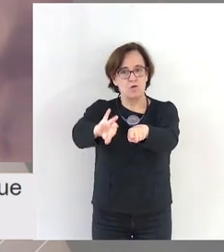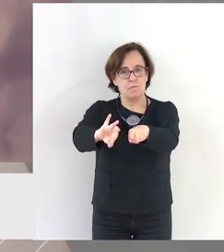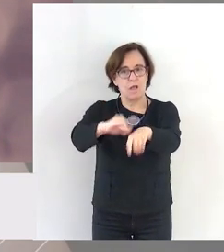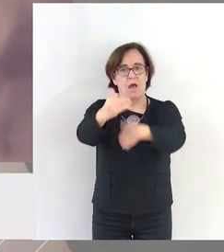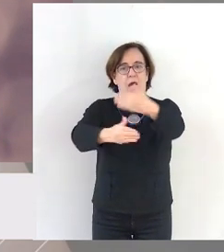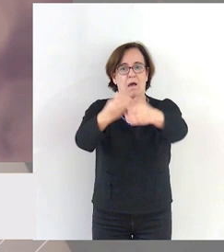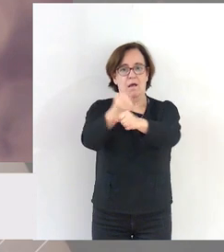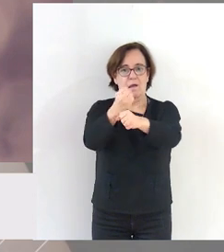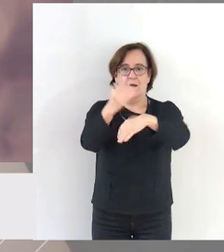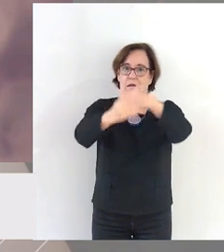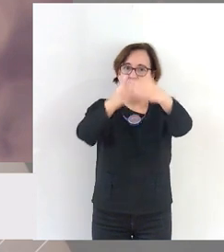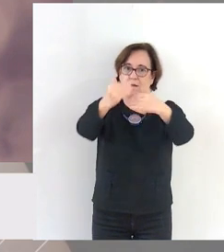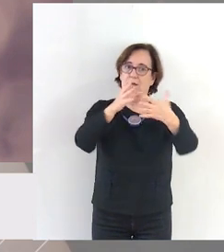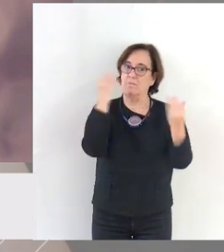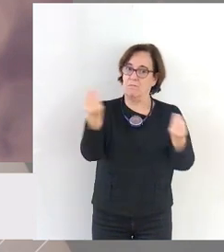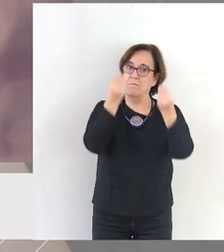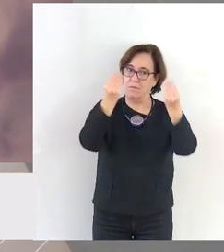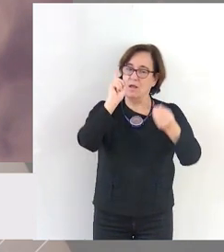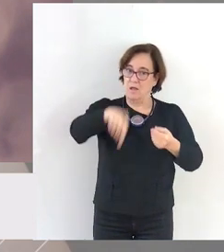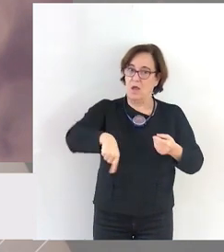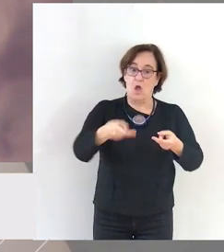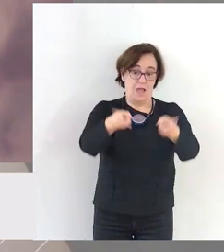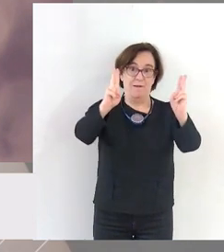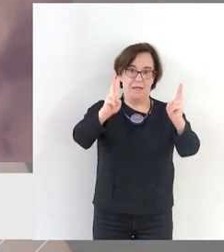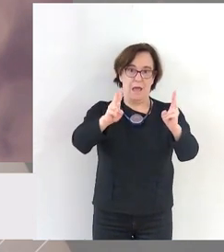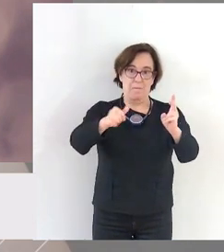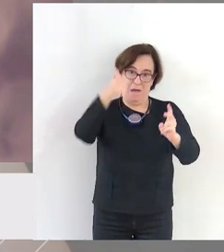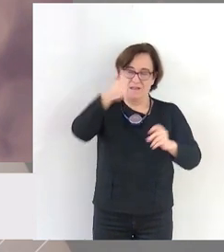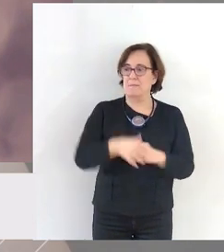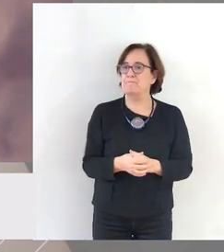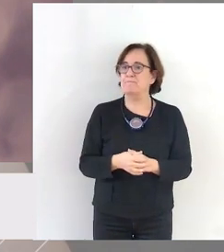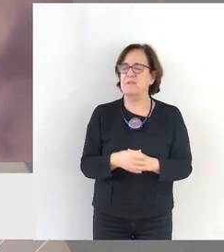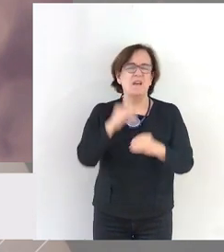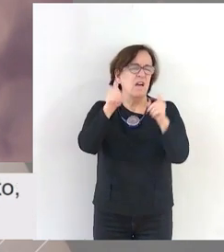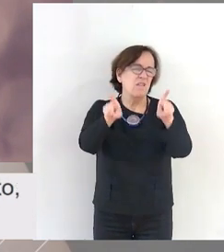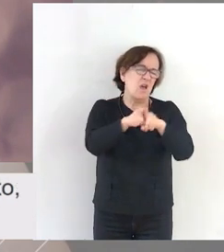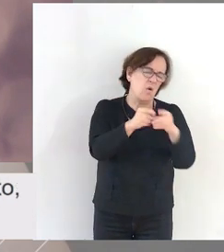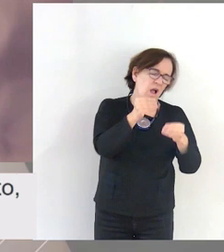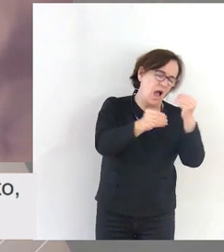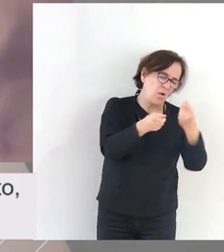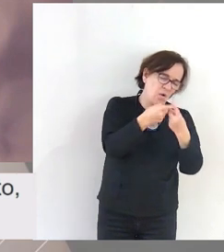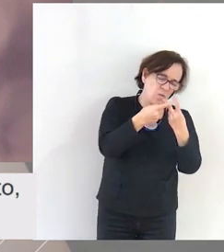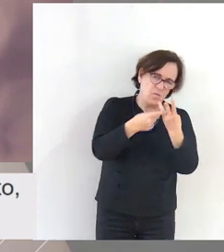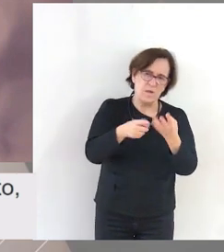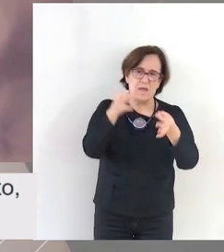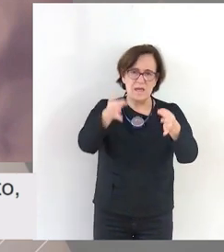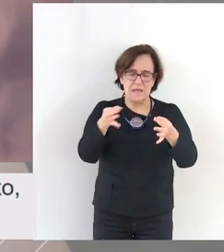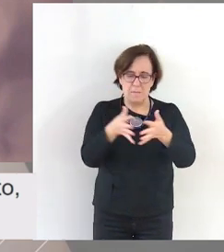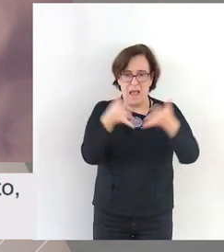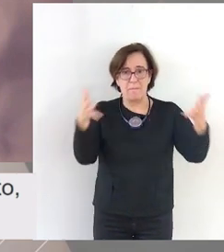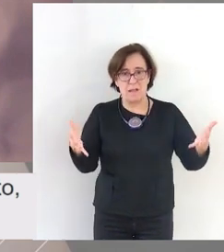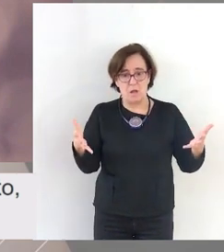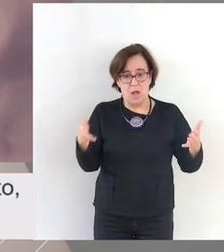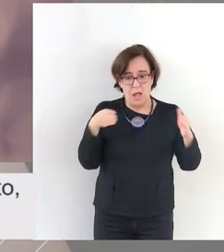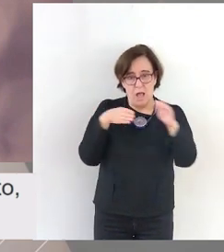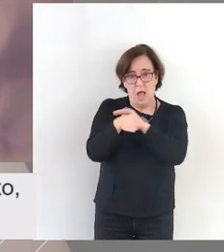acción y por lo tanto También estamos ampliando su libertad lo hagamos por donde lo hagamos siempre que estamos ampliando el